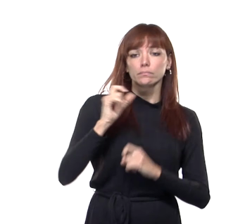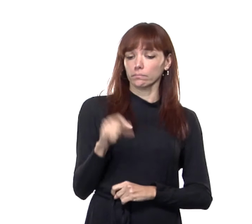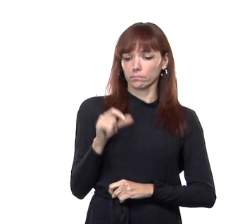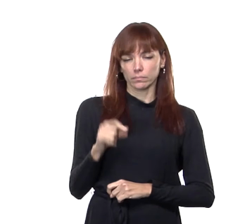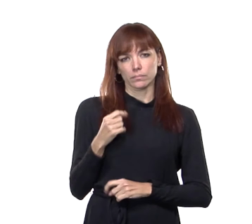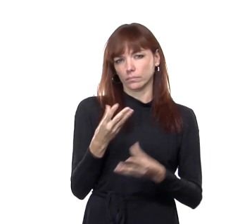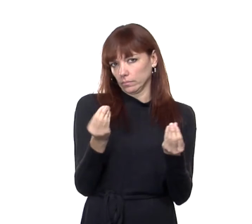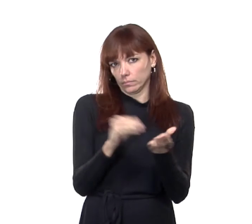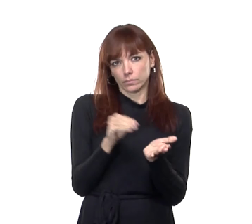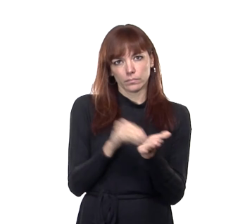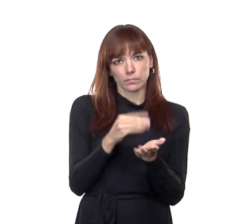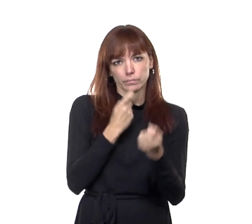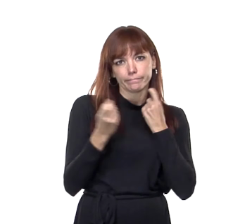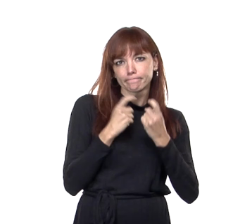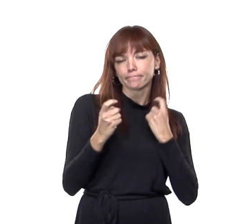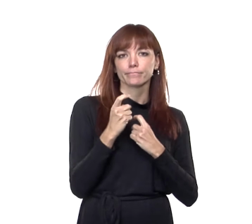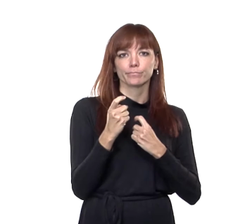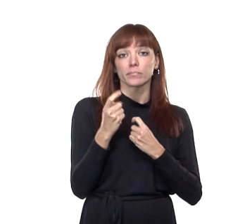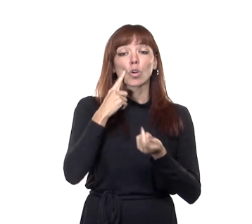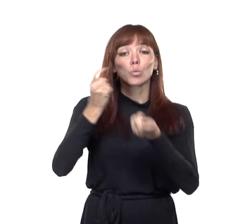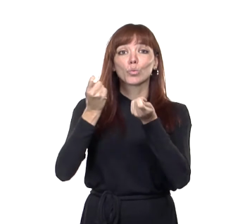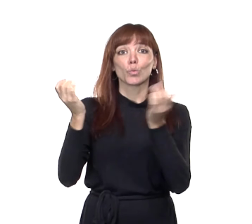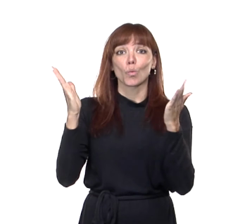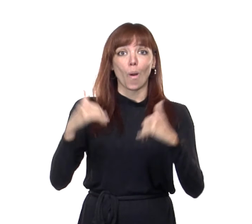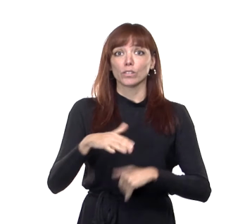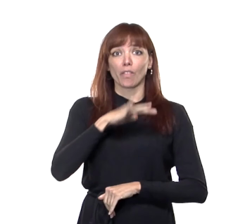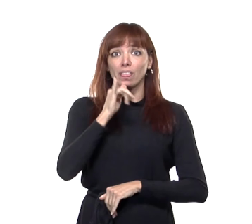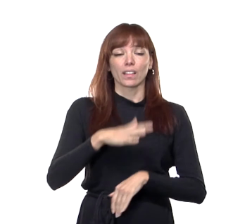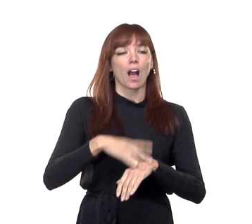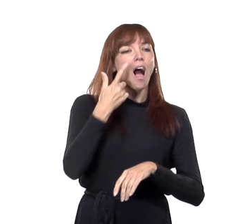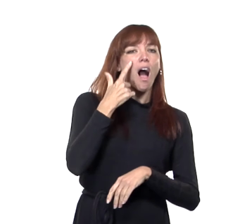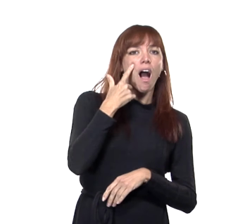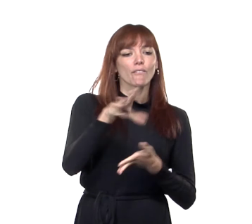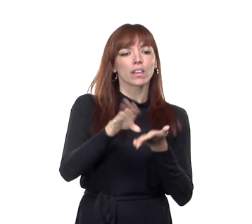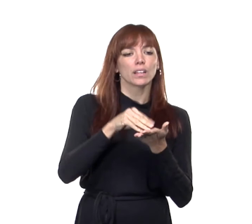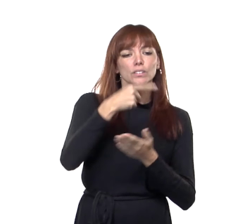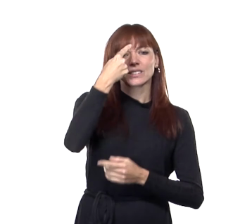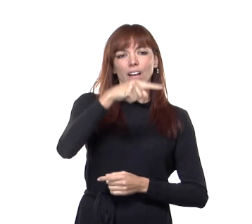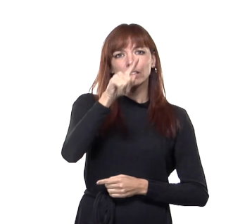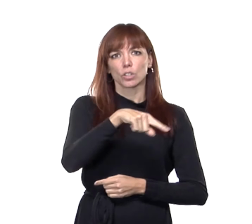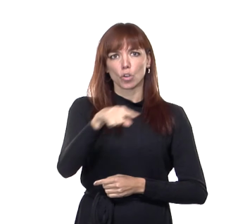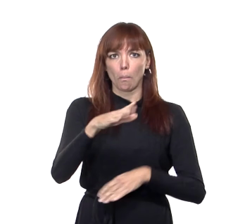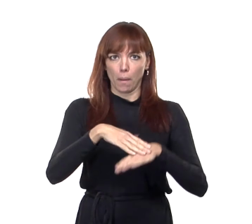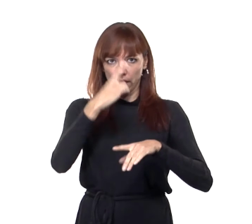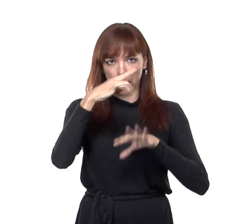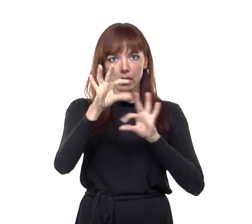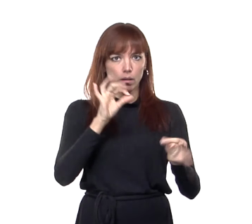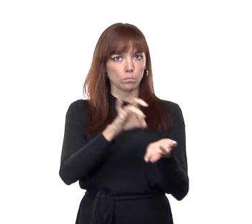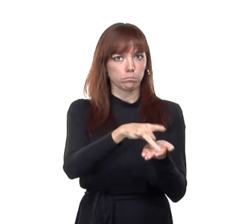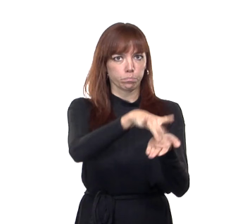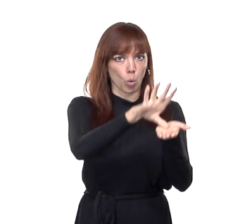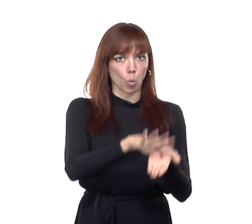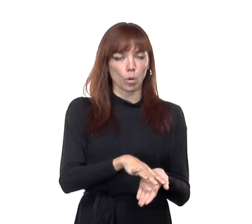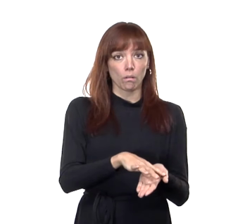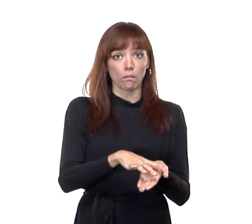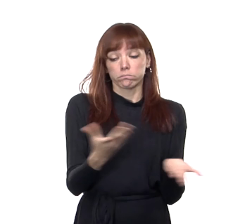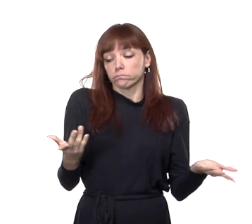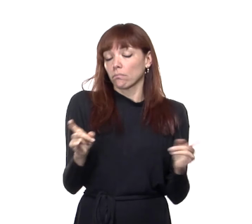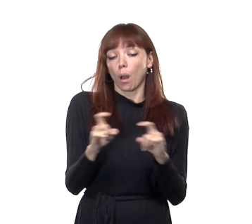y no hay suficiente control como para saber qué datos se usaron y qué no para tomar una decisión tan importante la empresa siempre puede decir que había un candidato